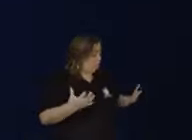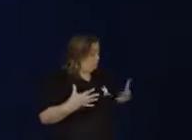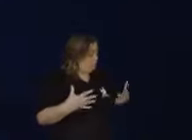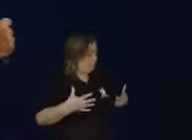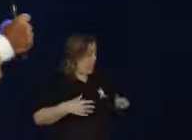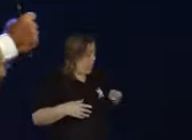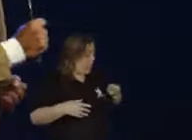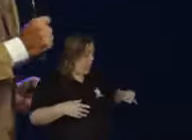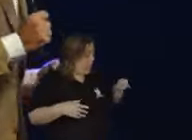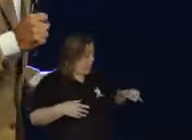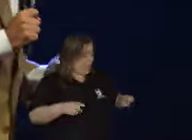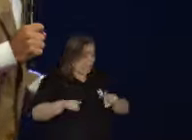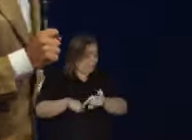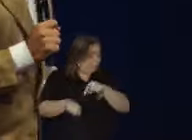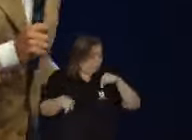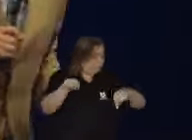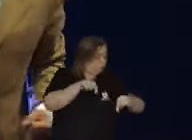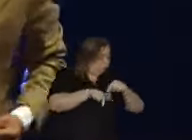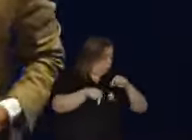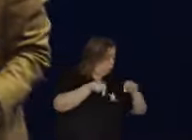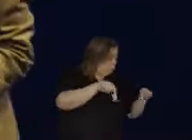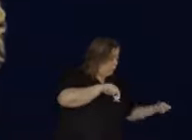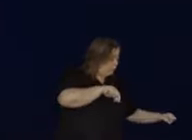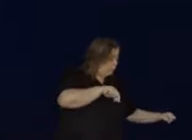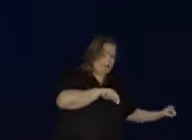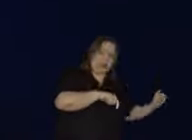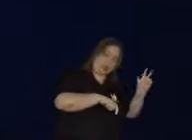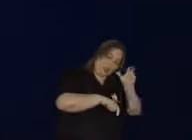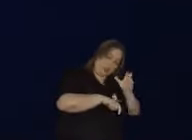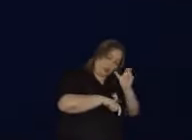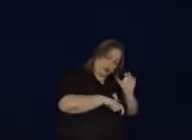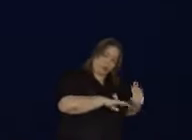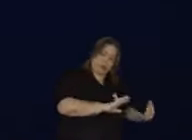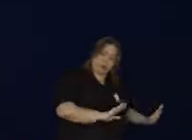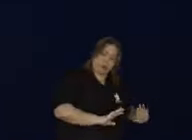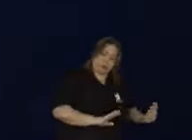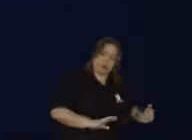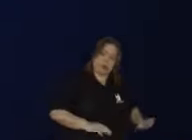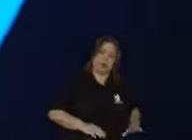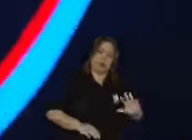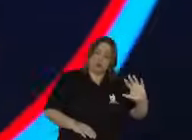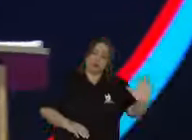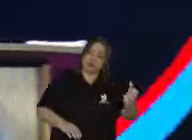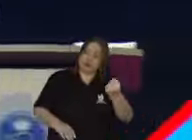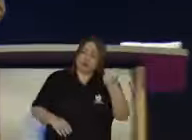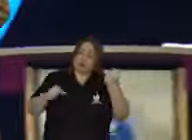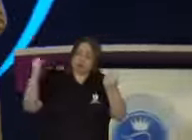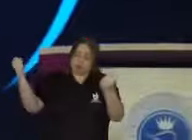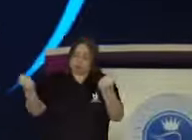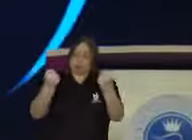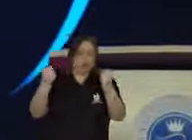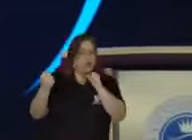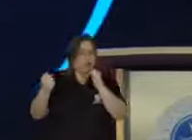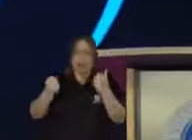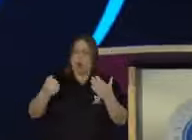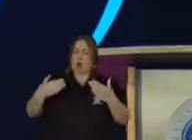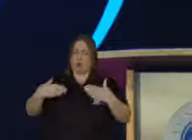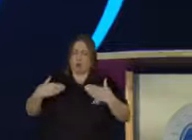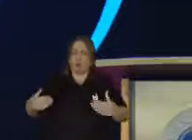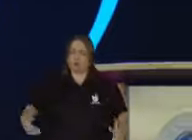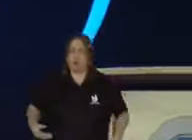retroceder, Satanás. Vas a retroceder. Aquellos que quieren tomar las armas, que las armas de nuestra milicia no son carnales,